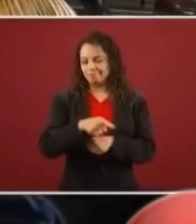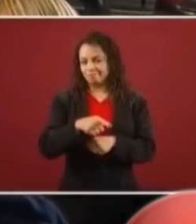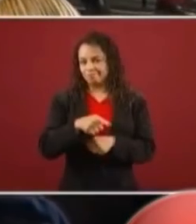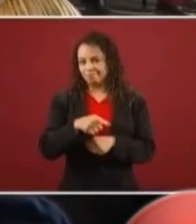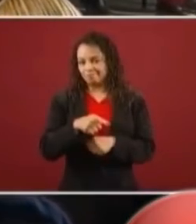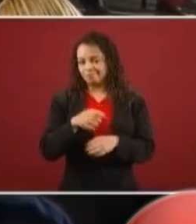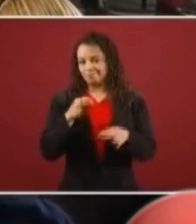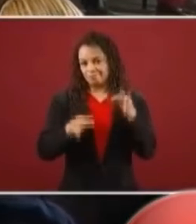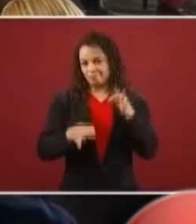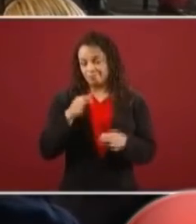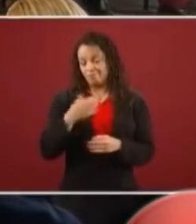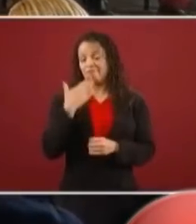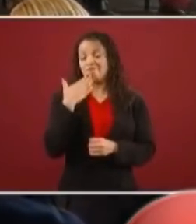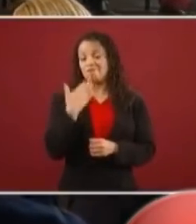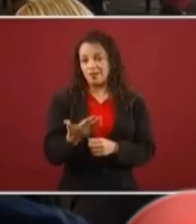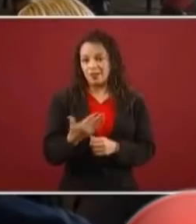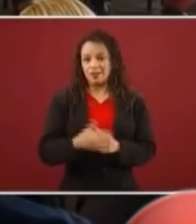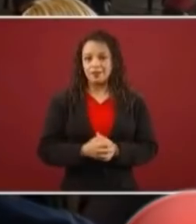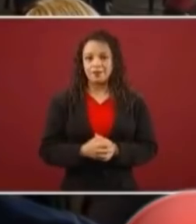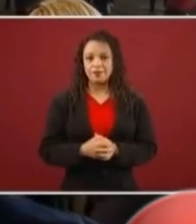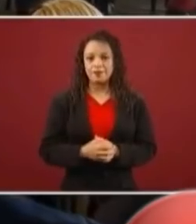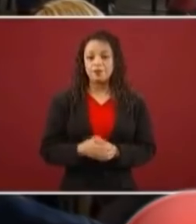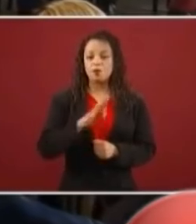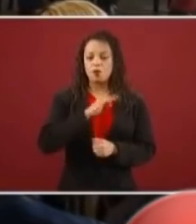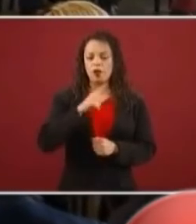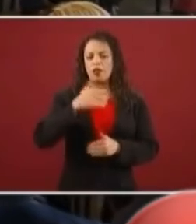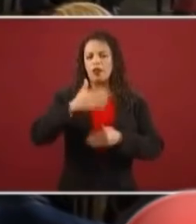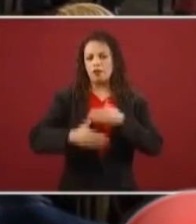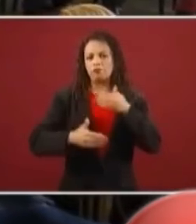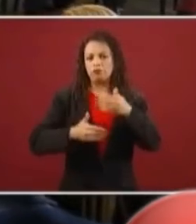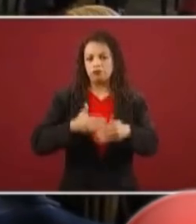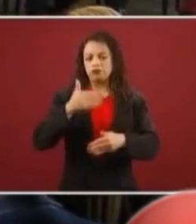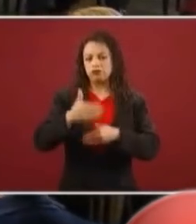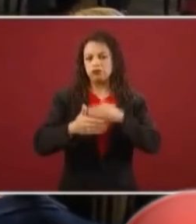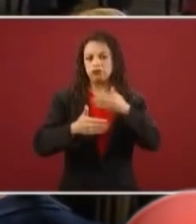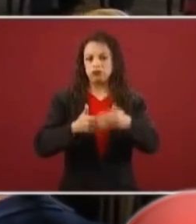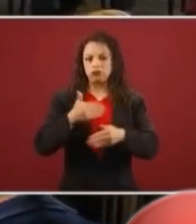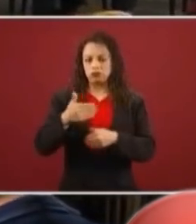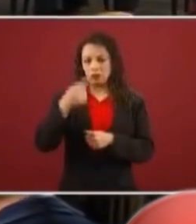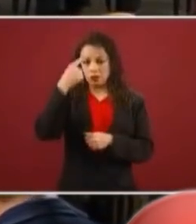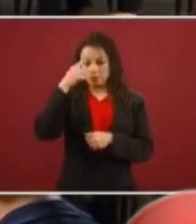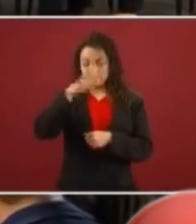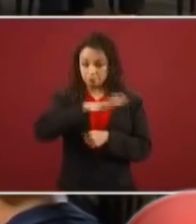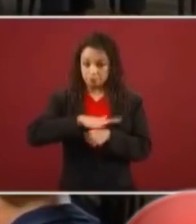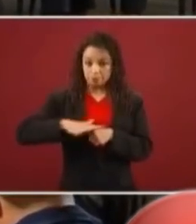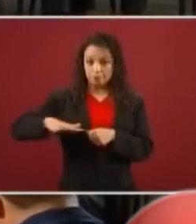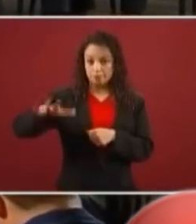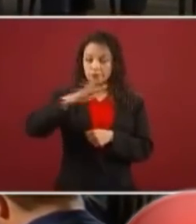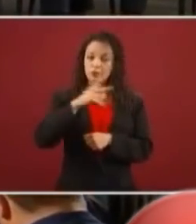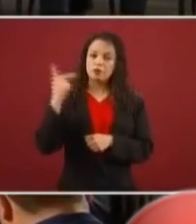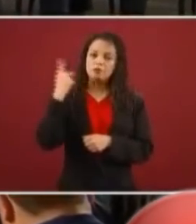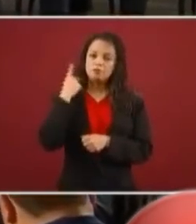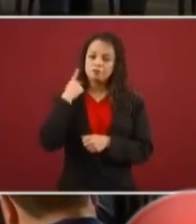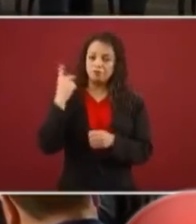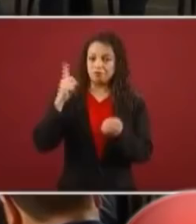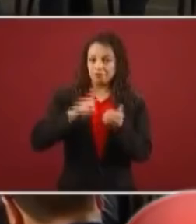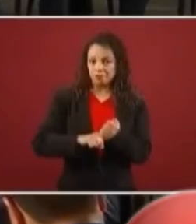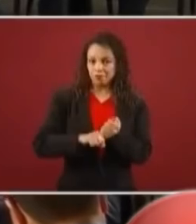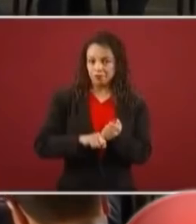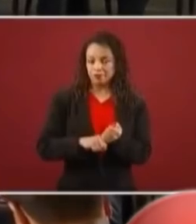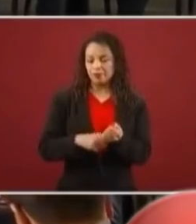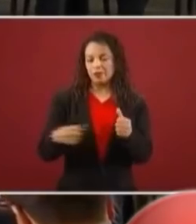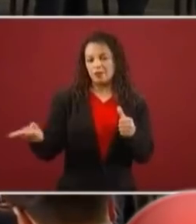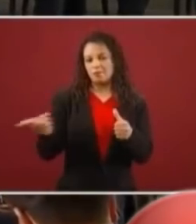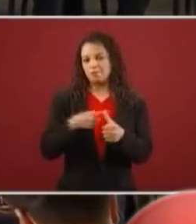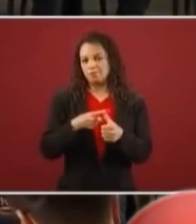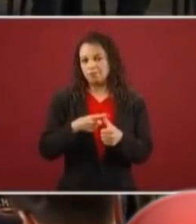una apuesta para ir avanzando como política pública, como principio y como regla en la paridad